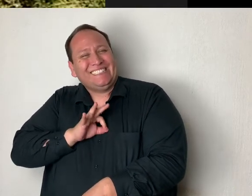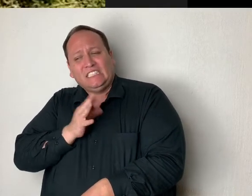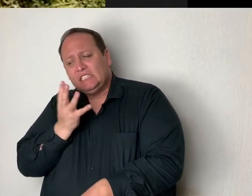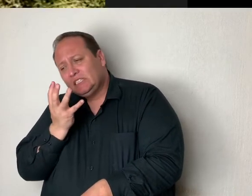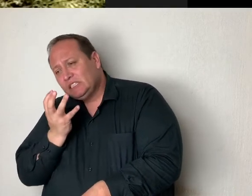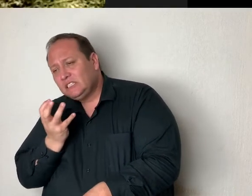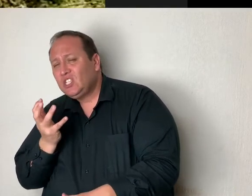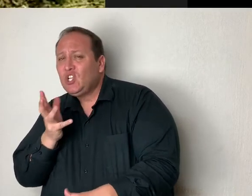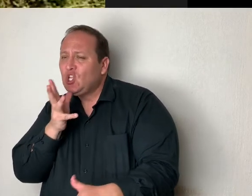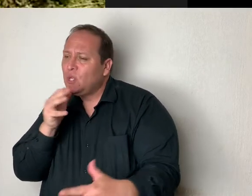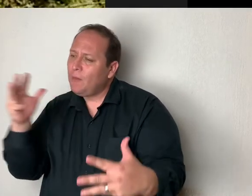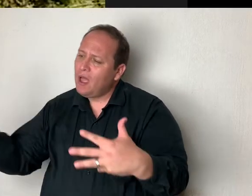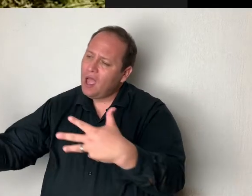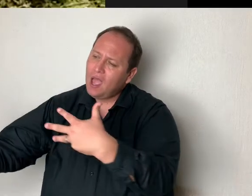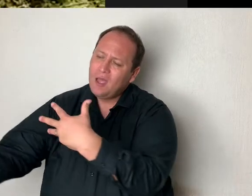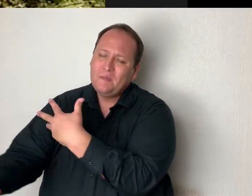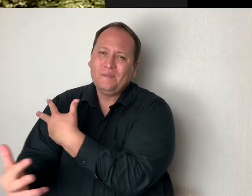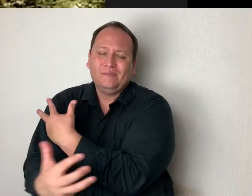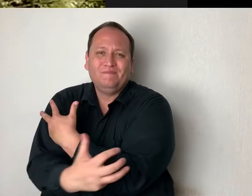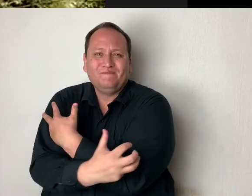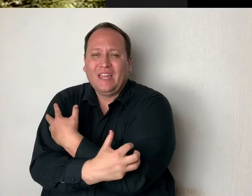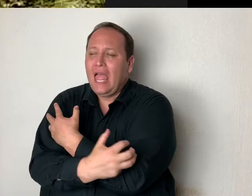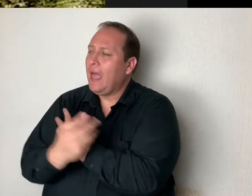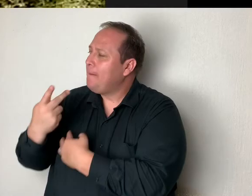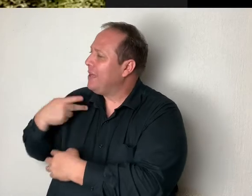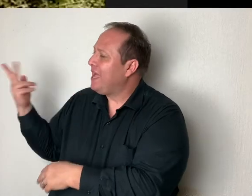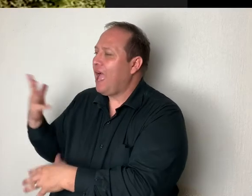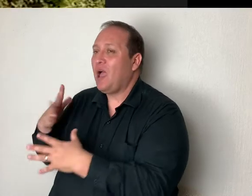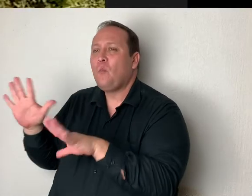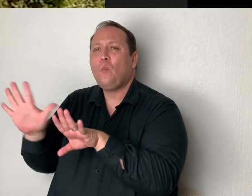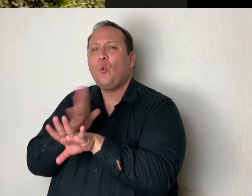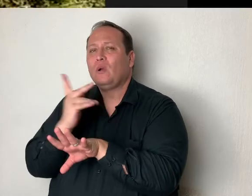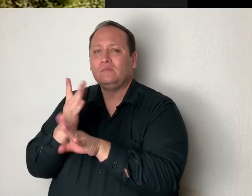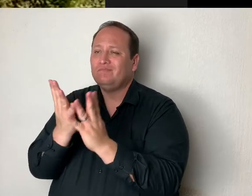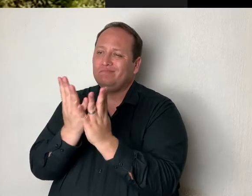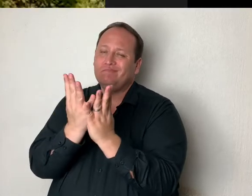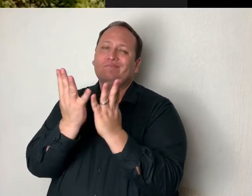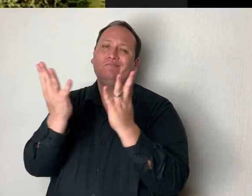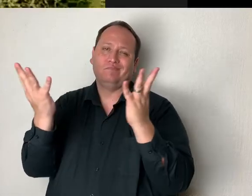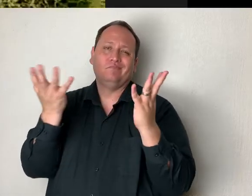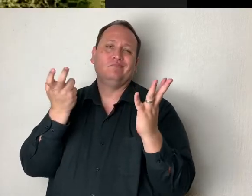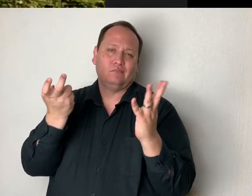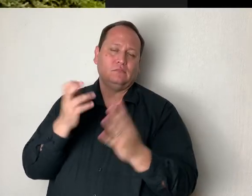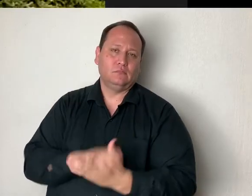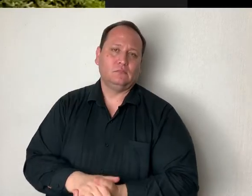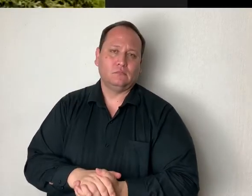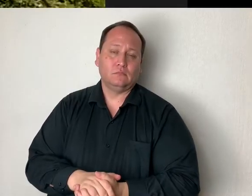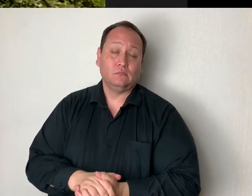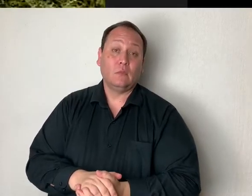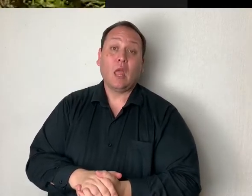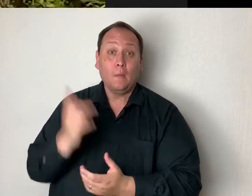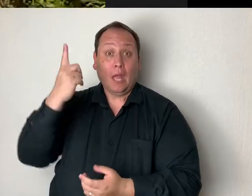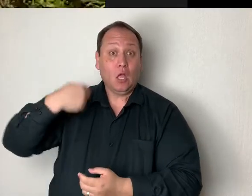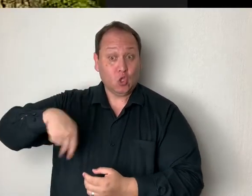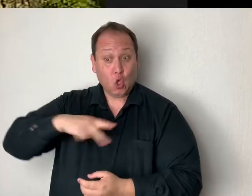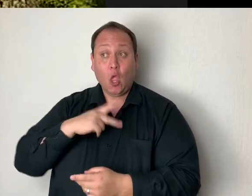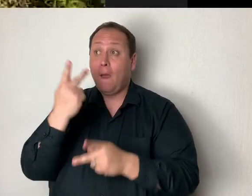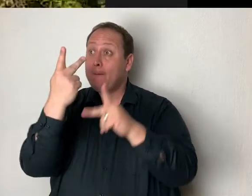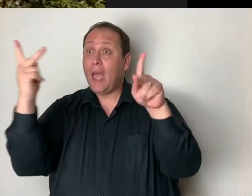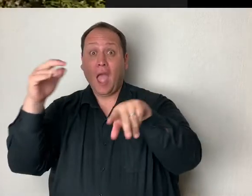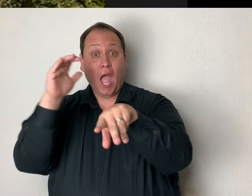sus seres queridos debido a este muro. Por eso para nosotros Friendship Park es un